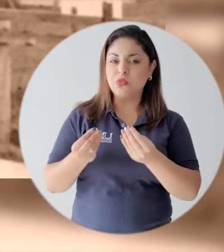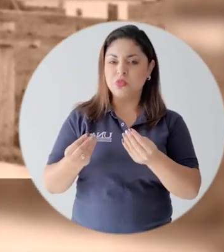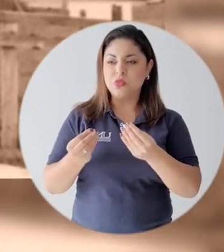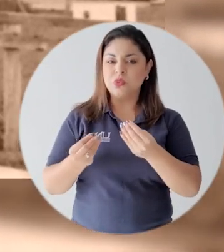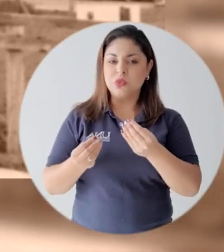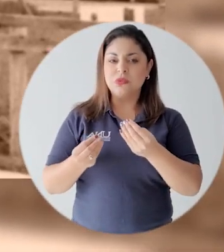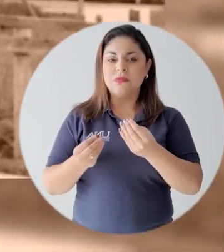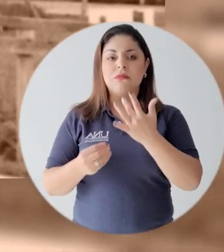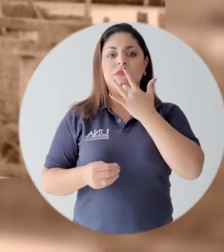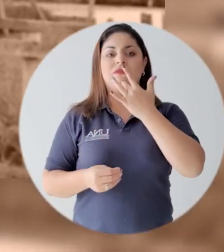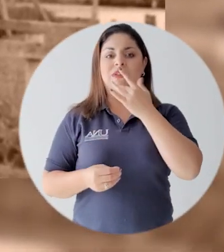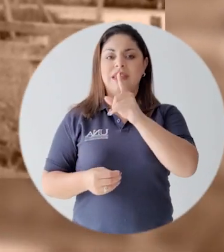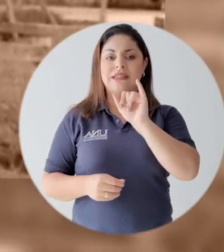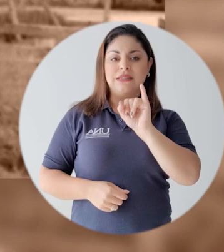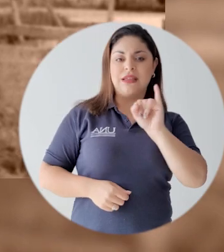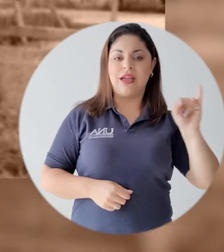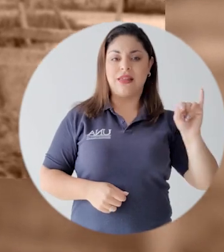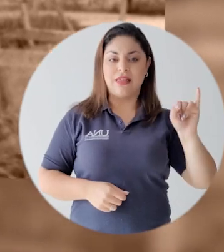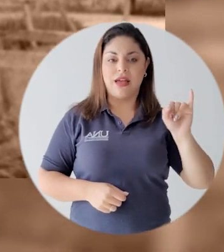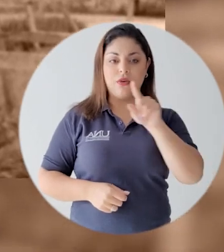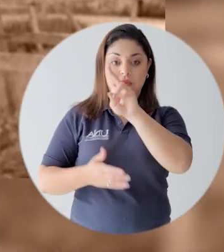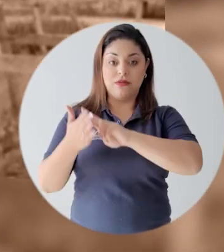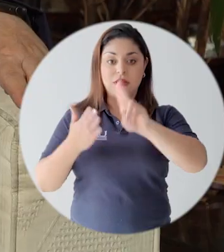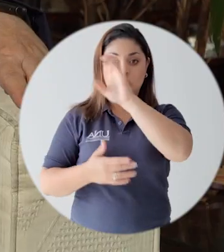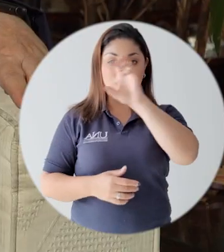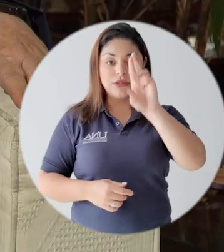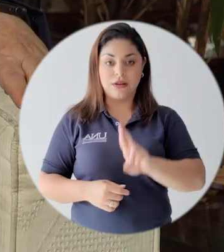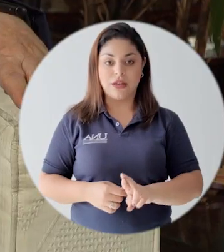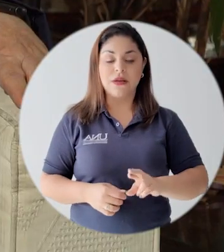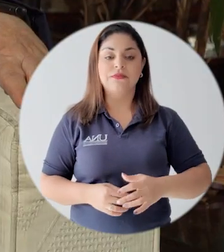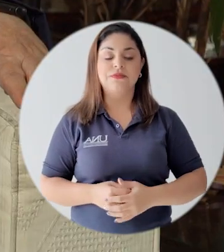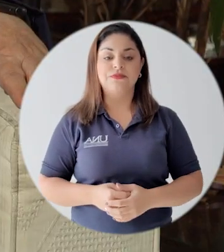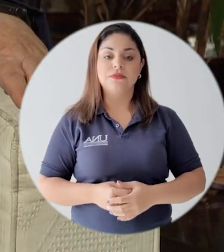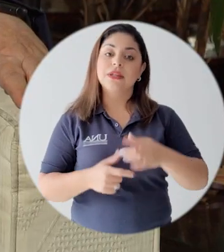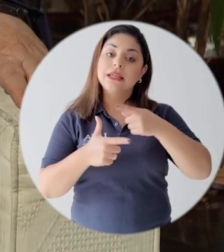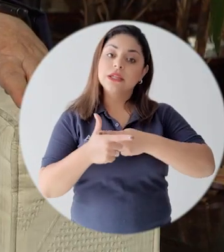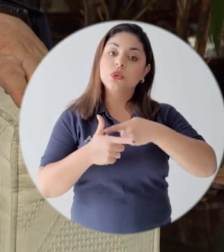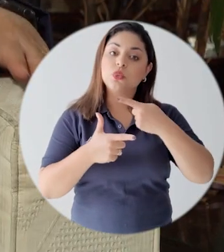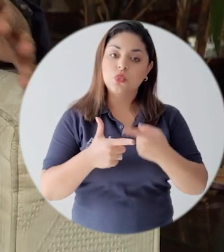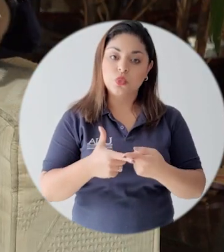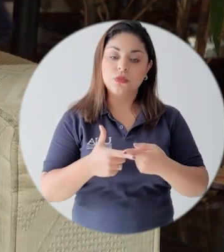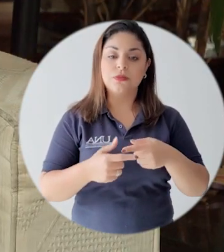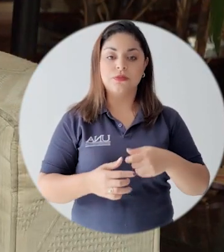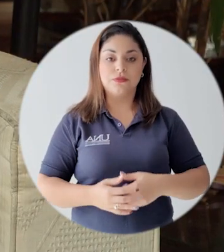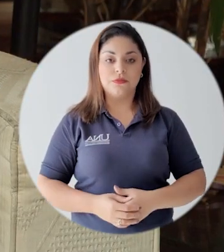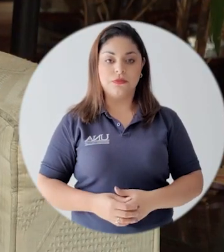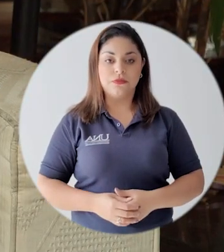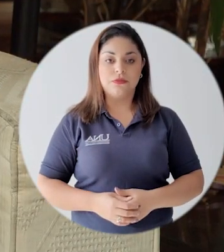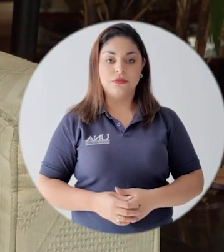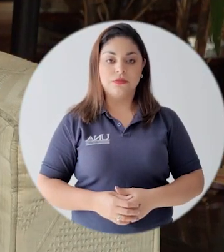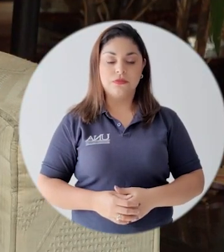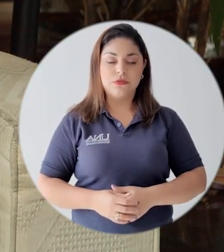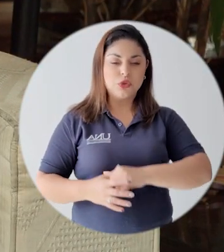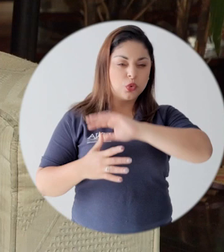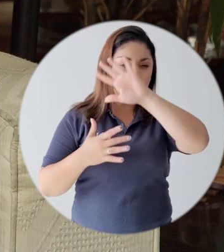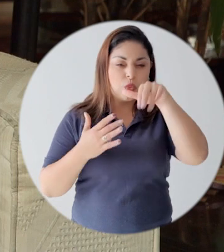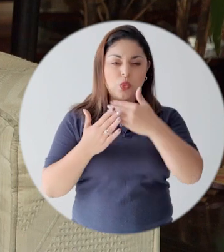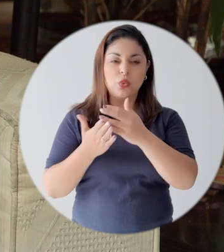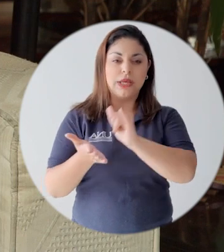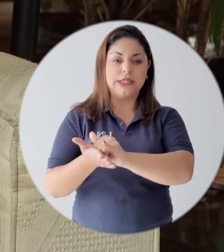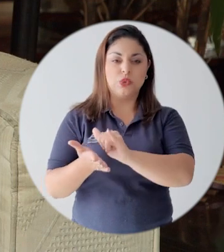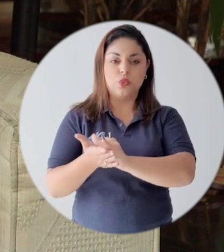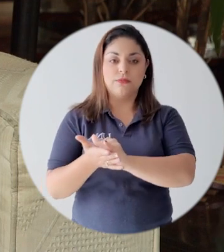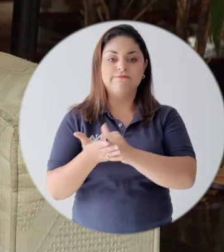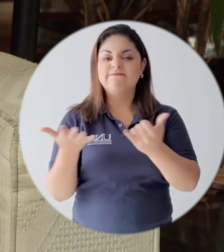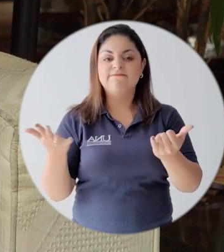la excesiva izquierdización de la Universidad de Costa Rica. Entonces, todo